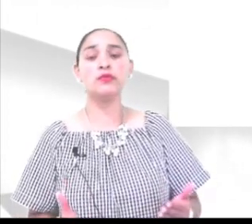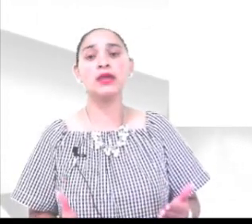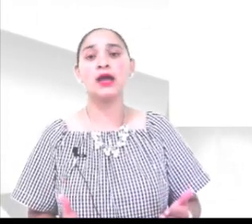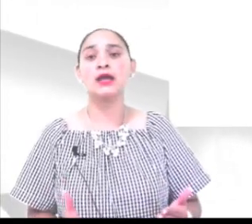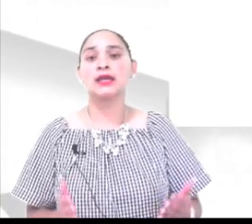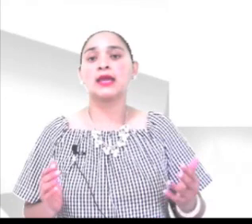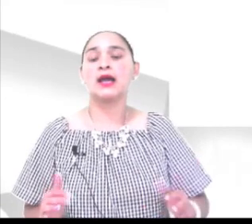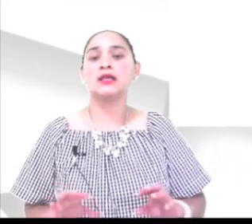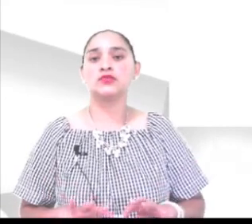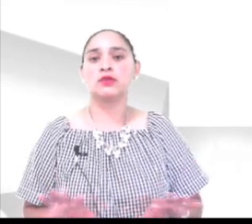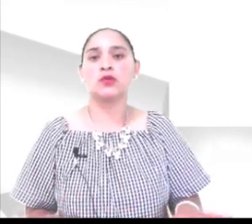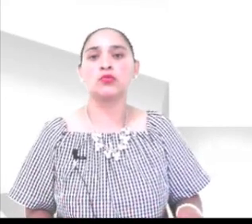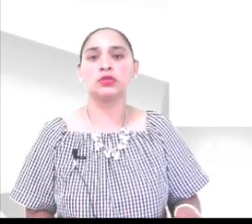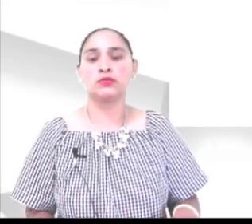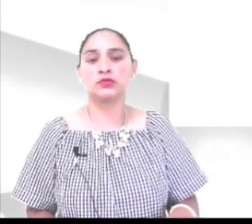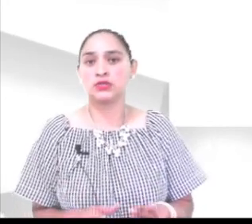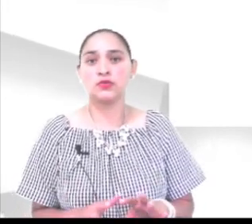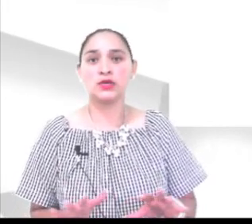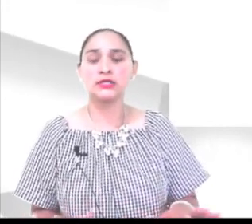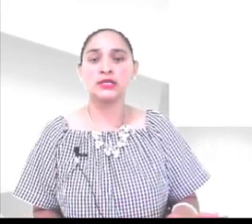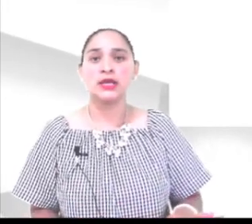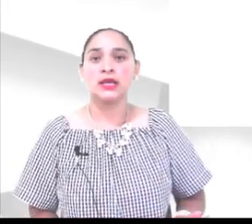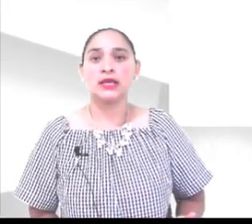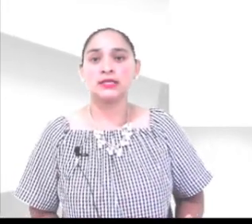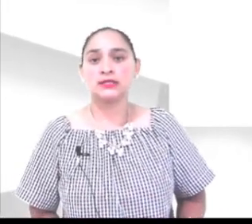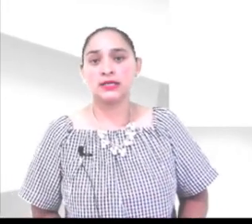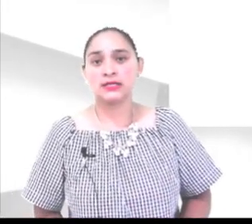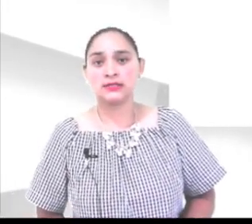la lluvia que cae sobre los cultivos. Eso